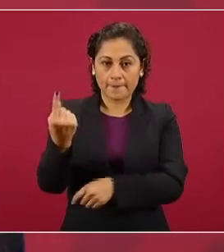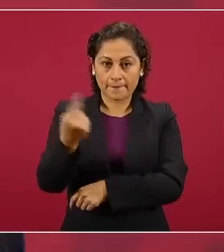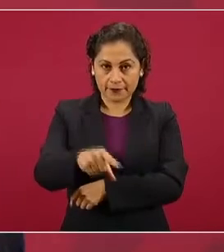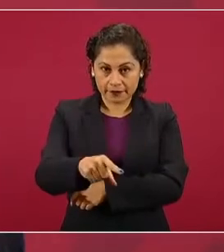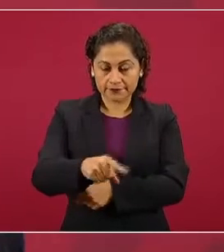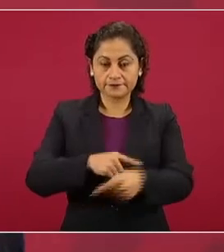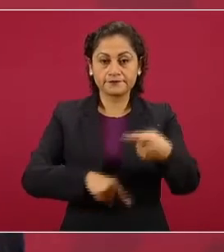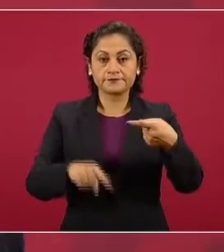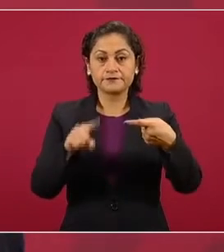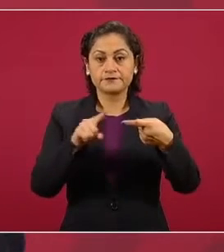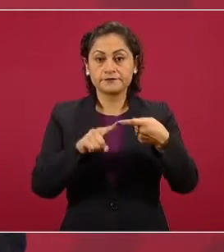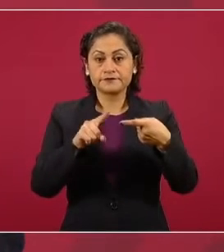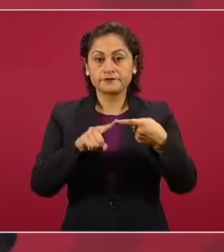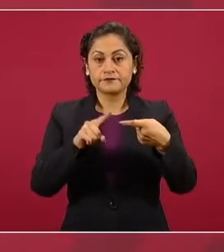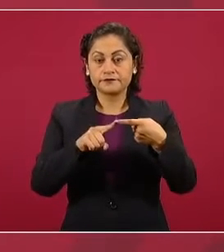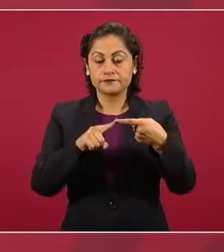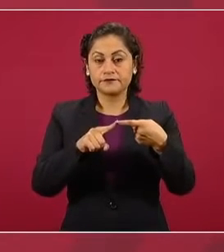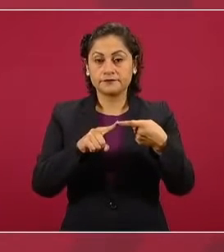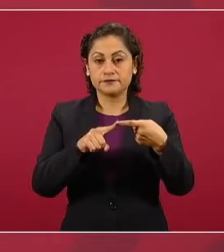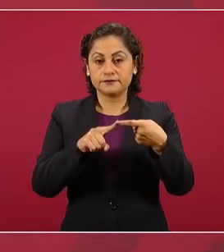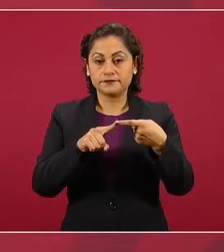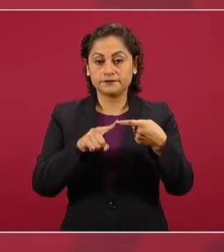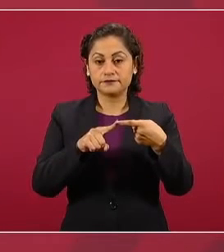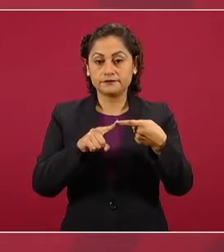uno para ampliar